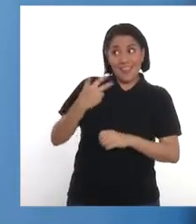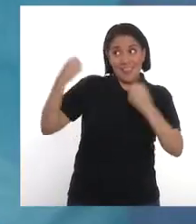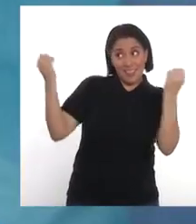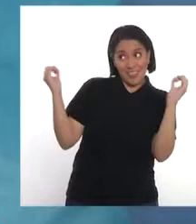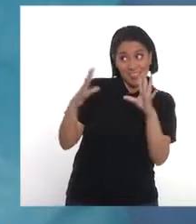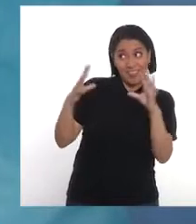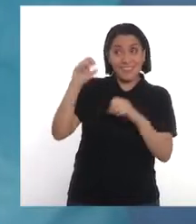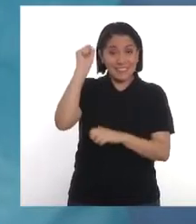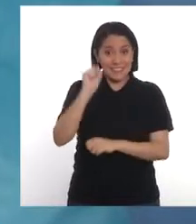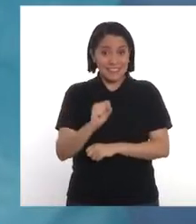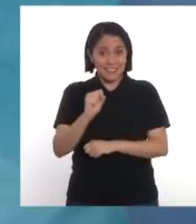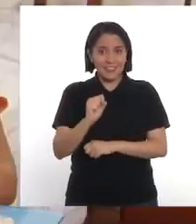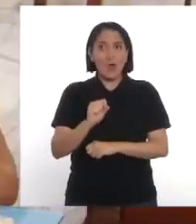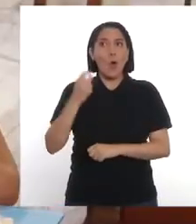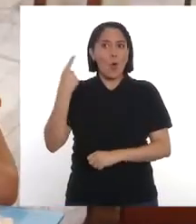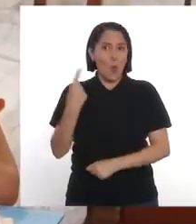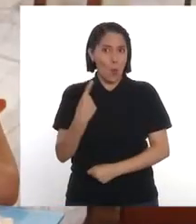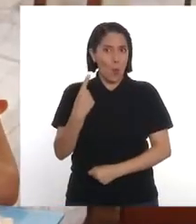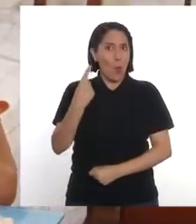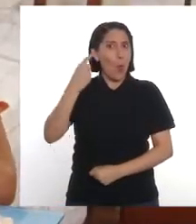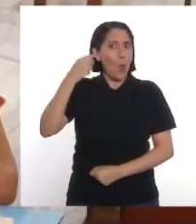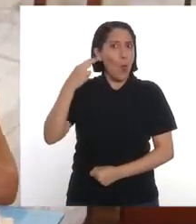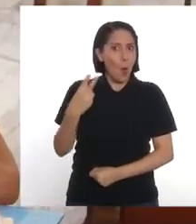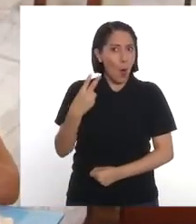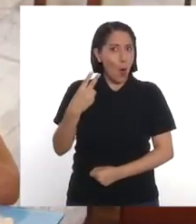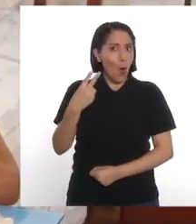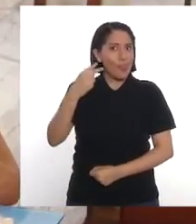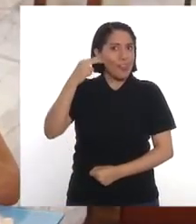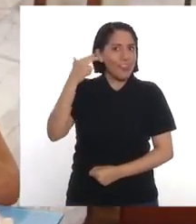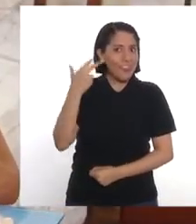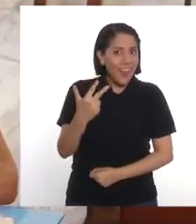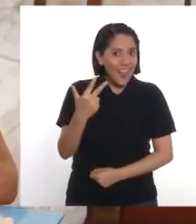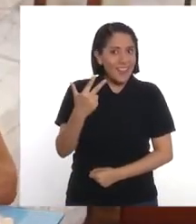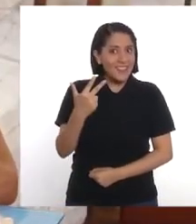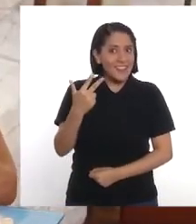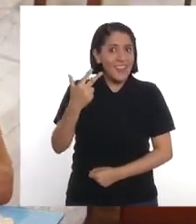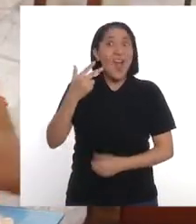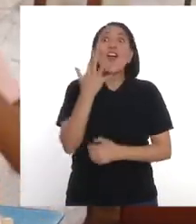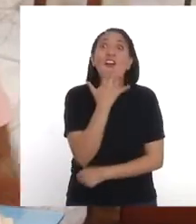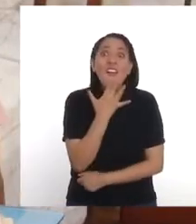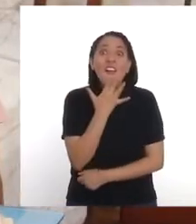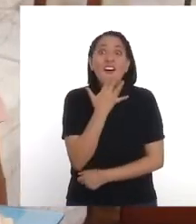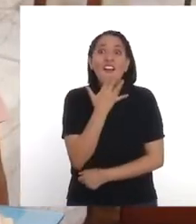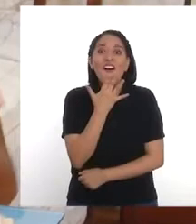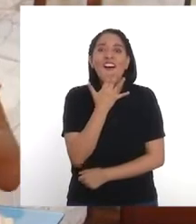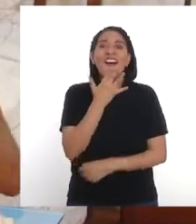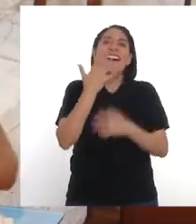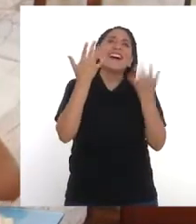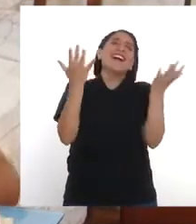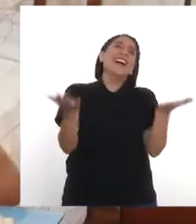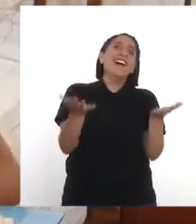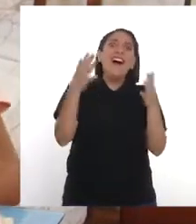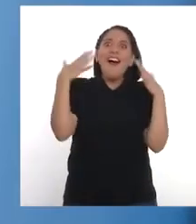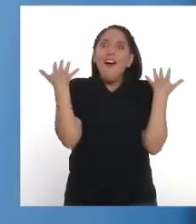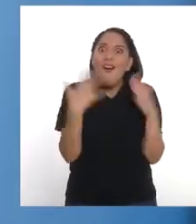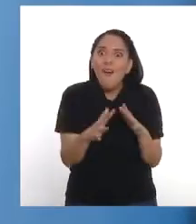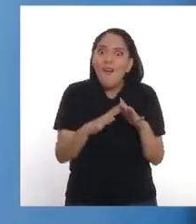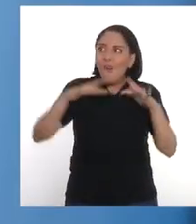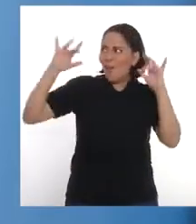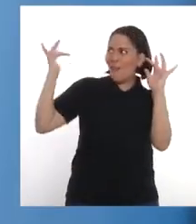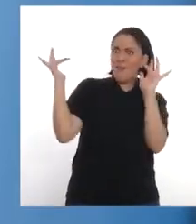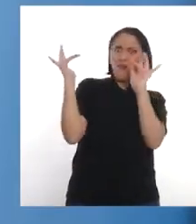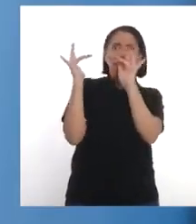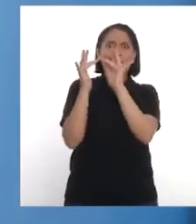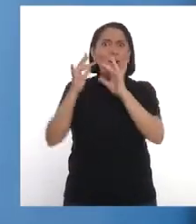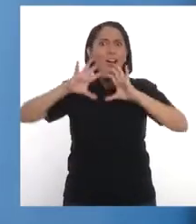tres. Está bien. Uno, dos, tres. ¡Color! Ray, hacemos un